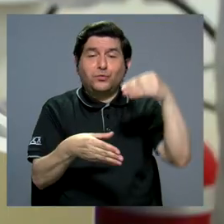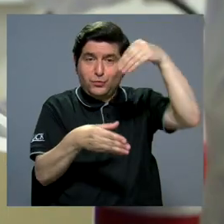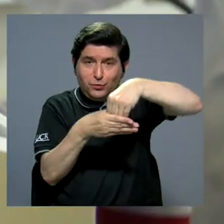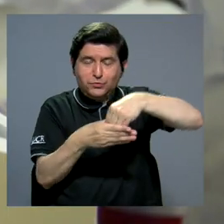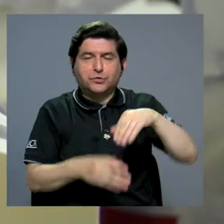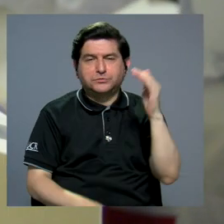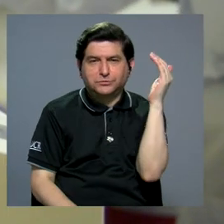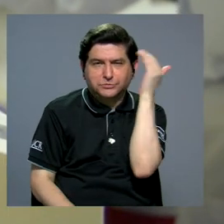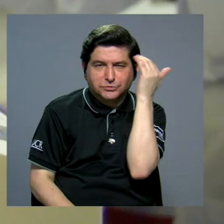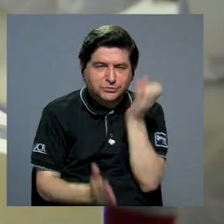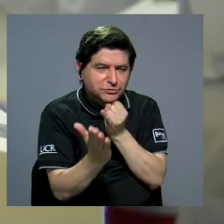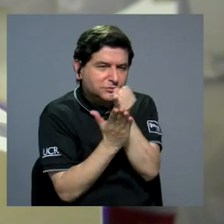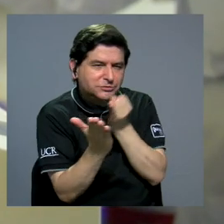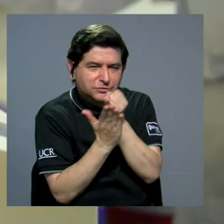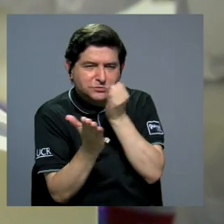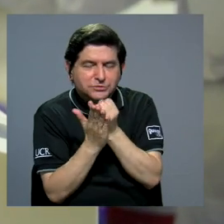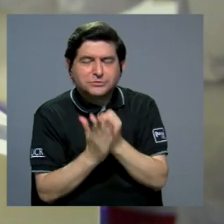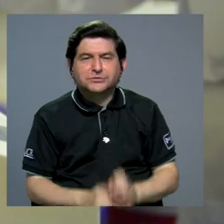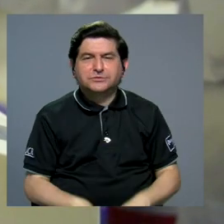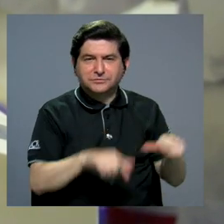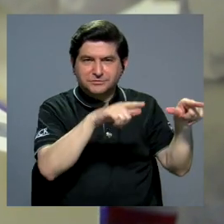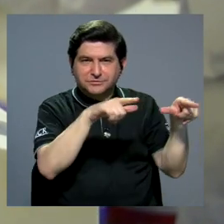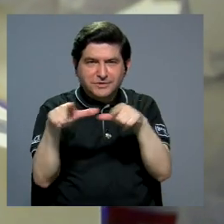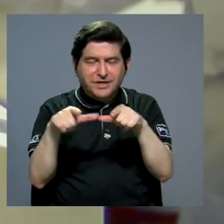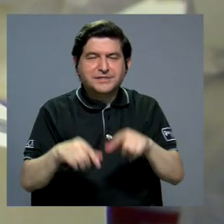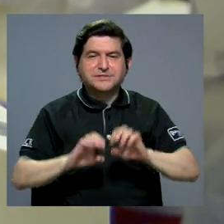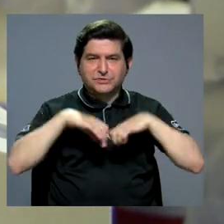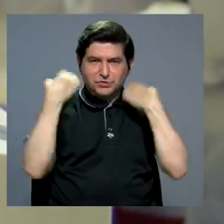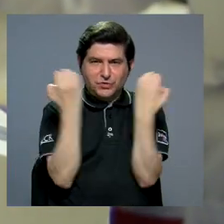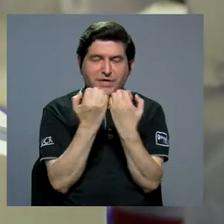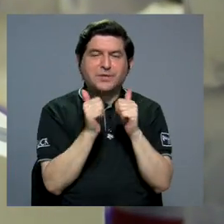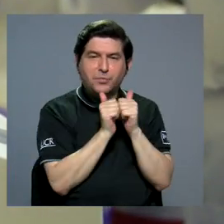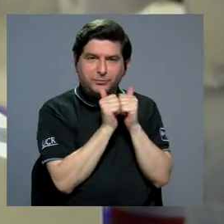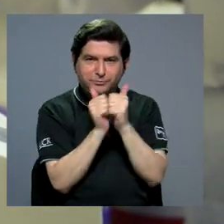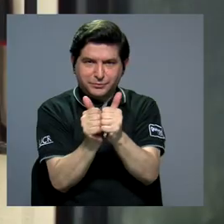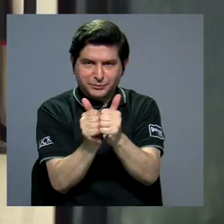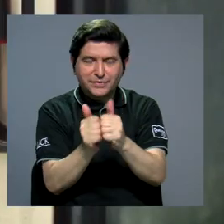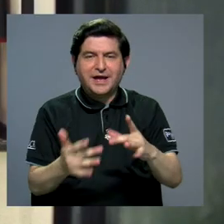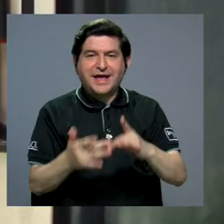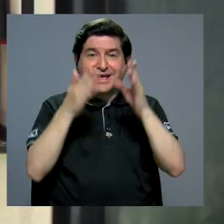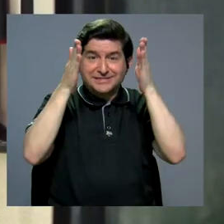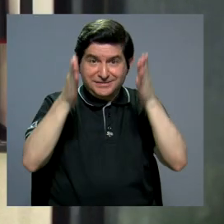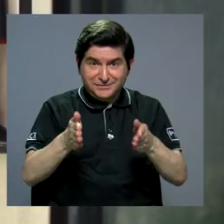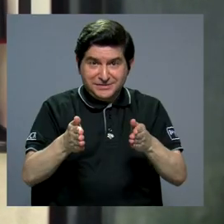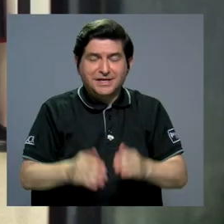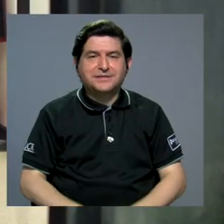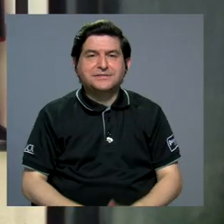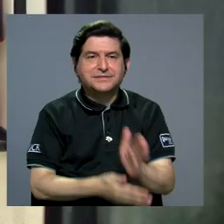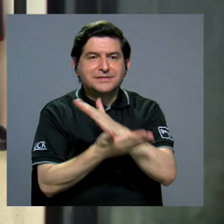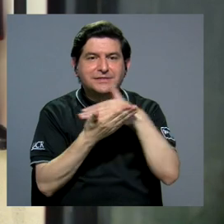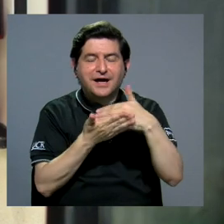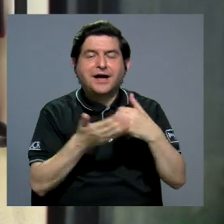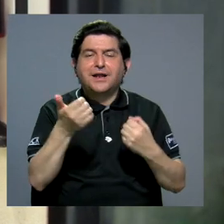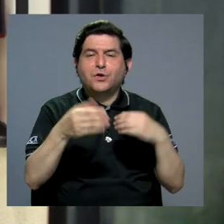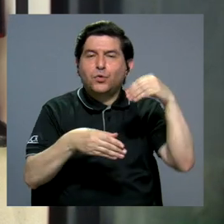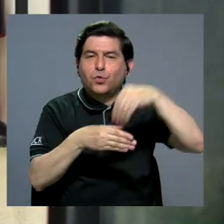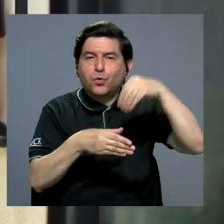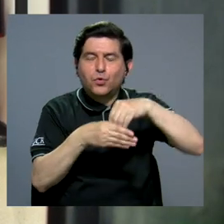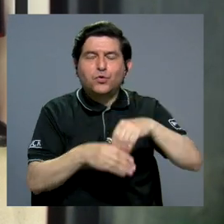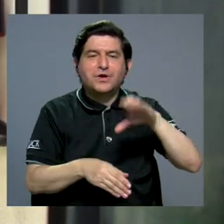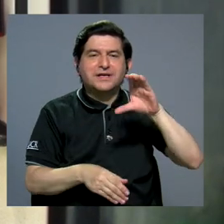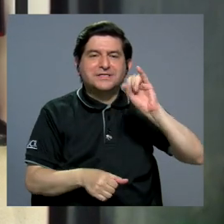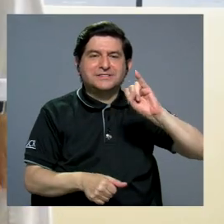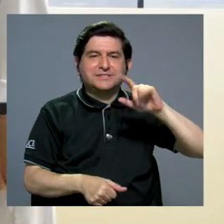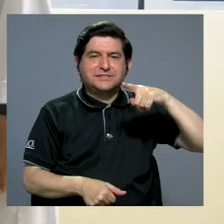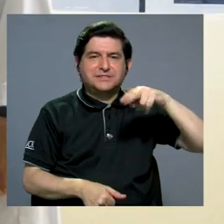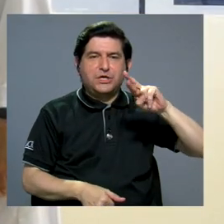productos. El conocimiento, la investigación, la disponibilidad de equipos y el acompañamiento de especialistas son algunos de los